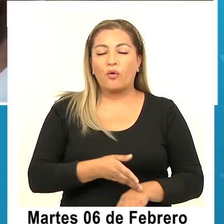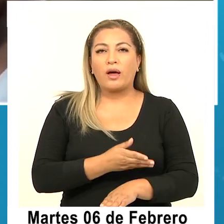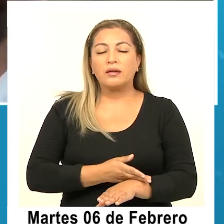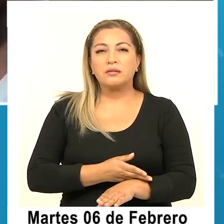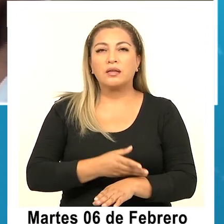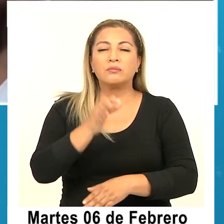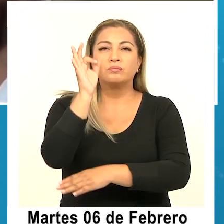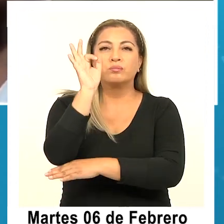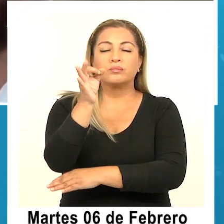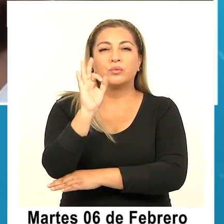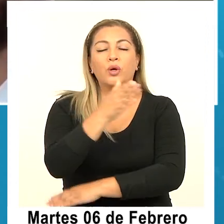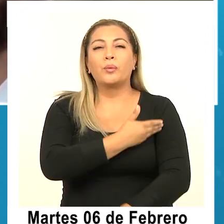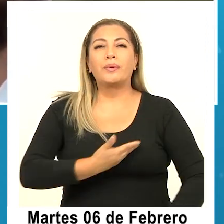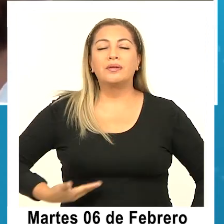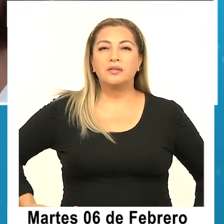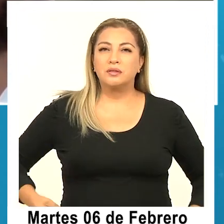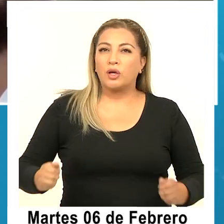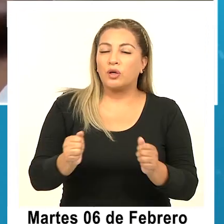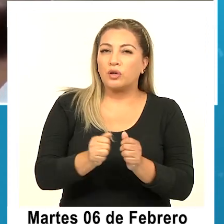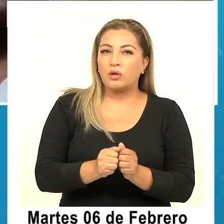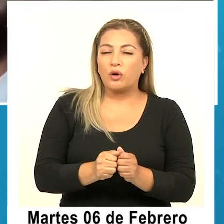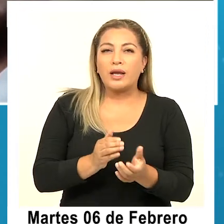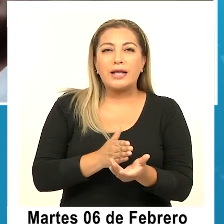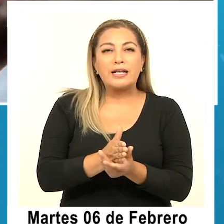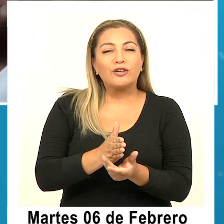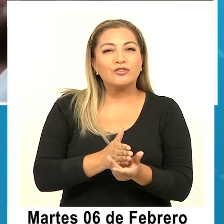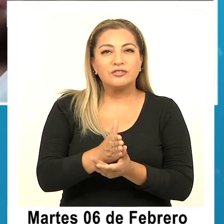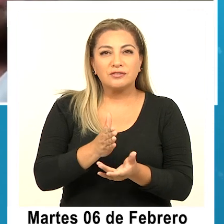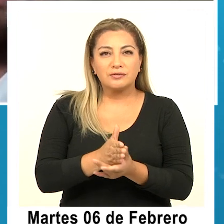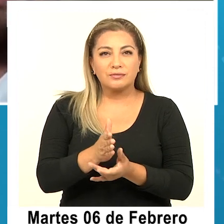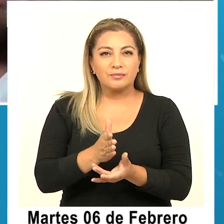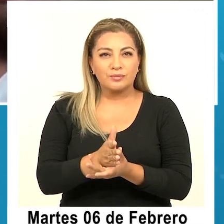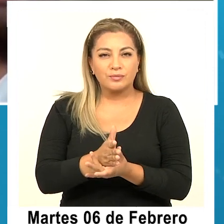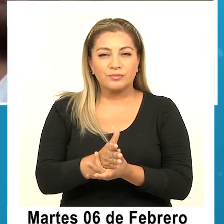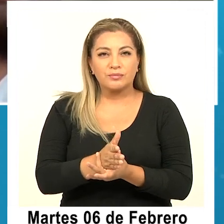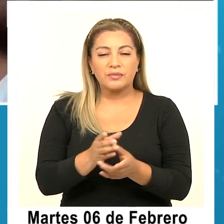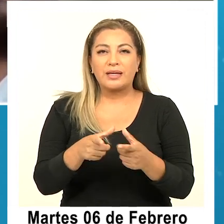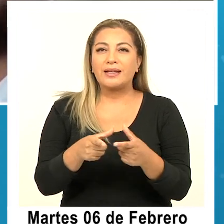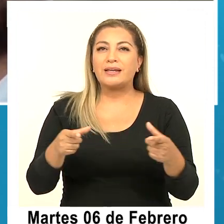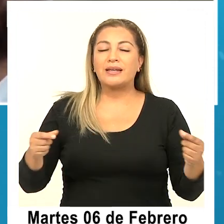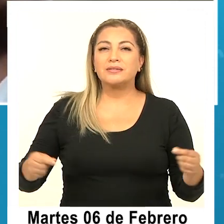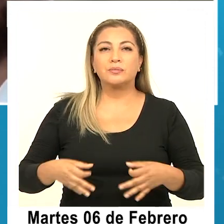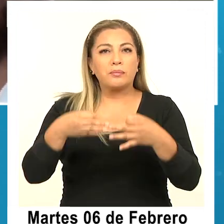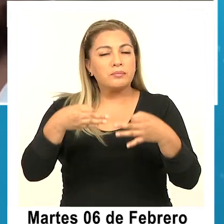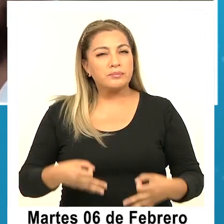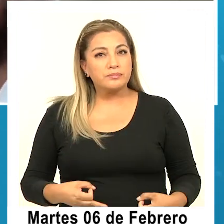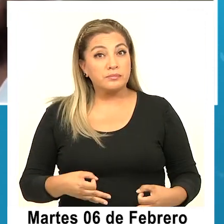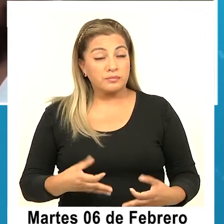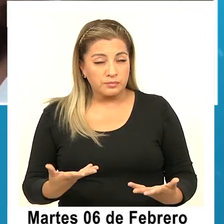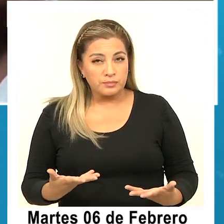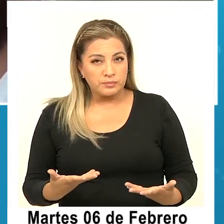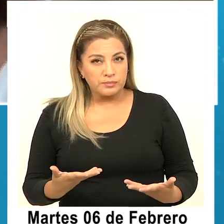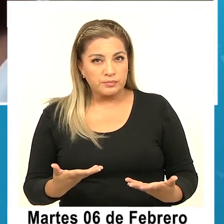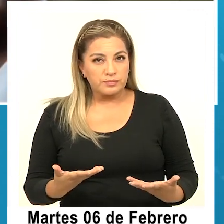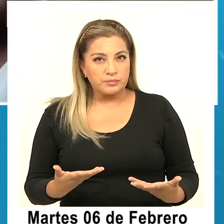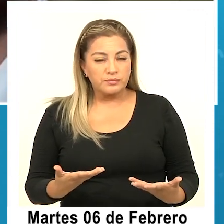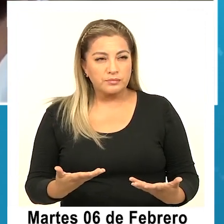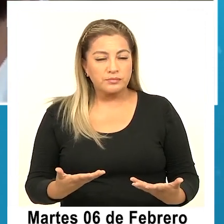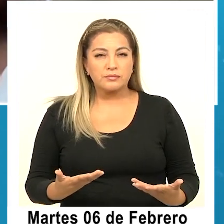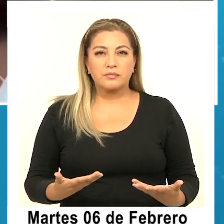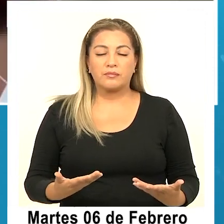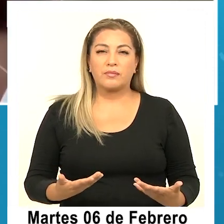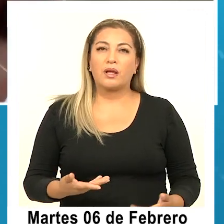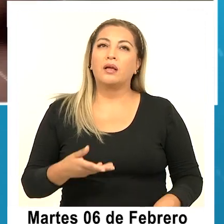de reunir el presidente justamente con este Consejo Nacional de Seguridad, ¿verdad?